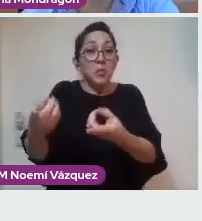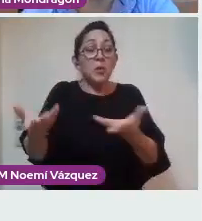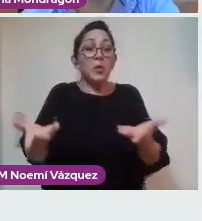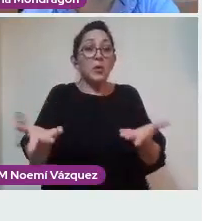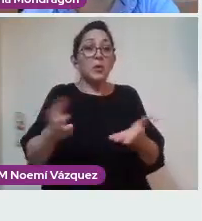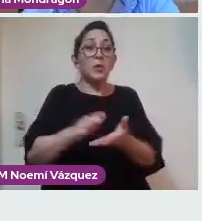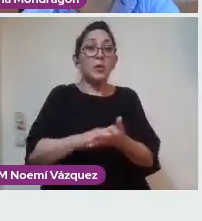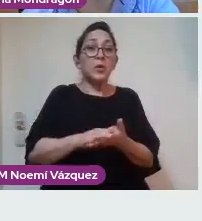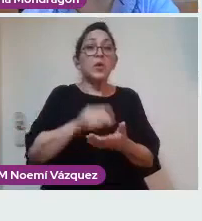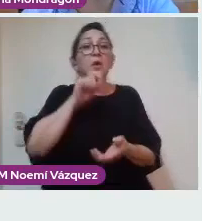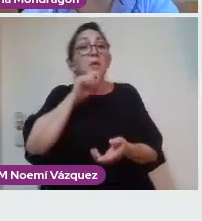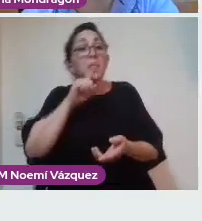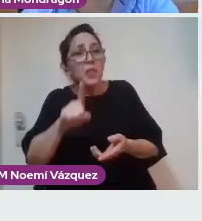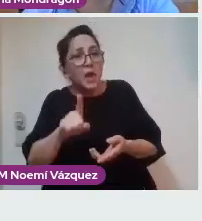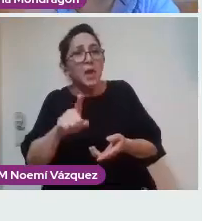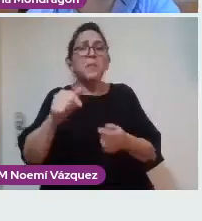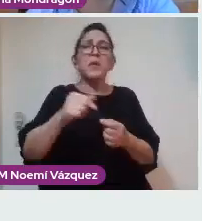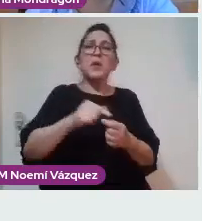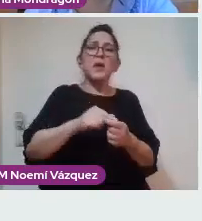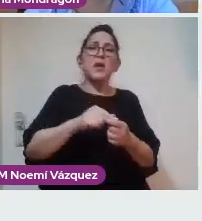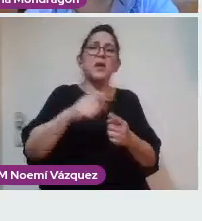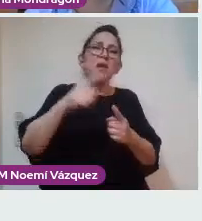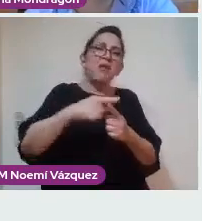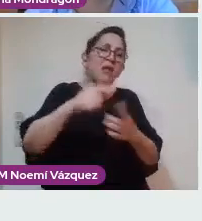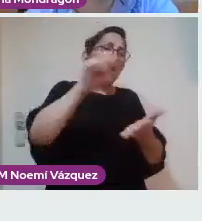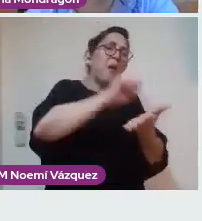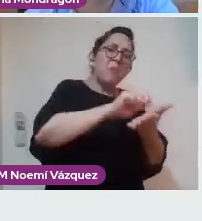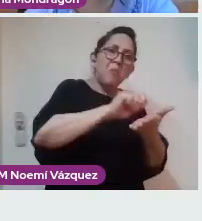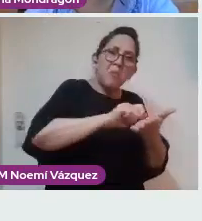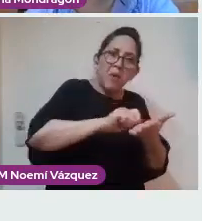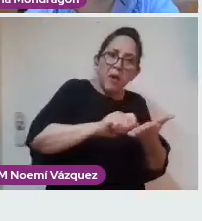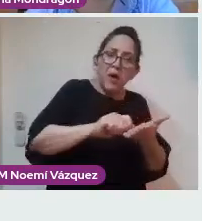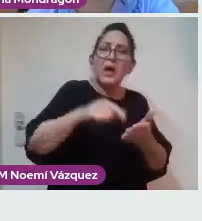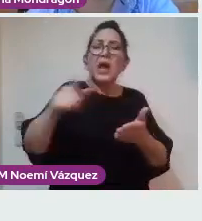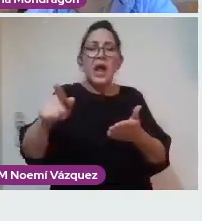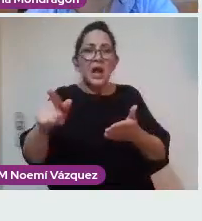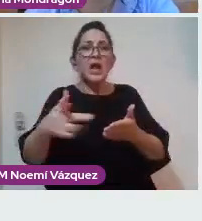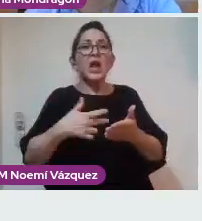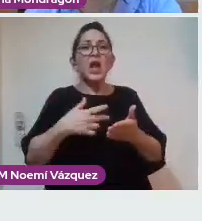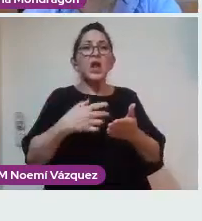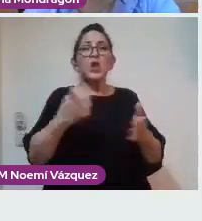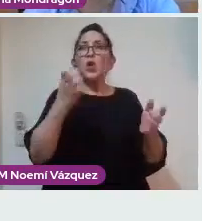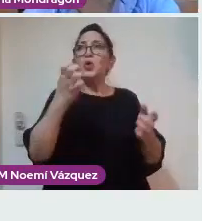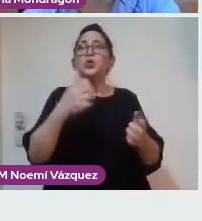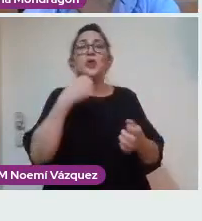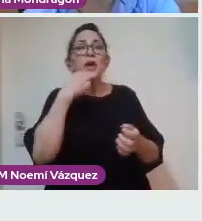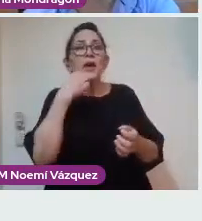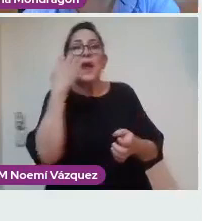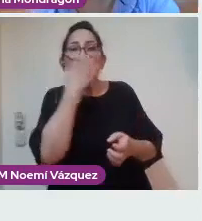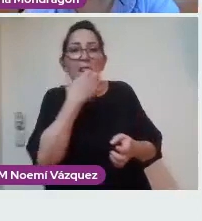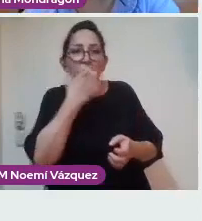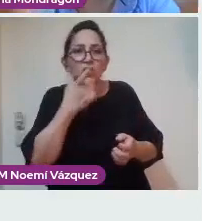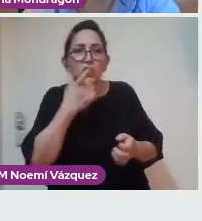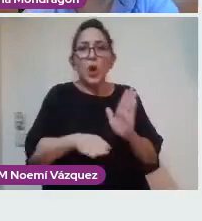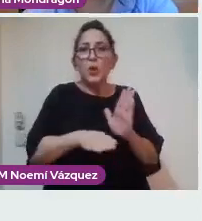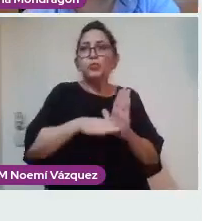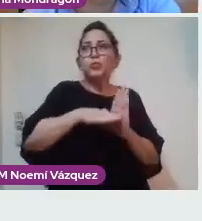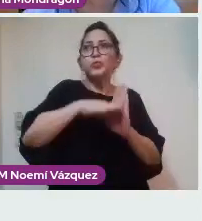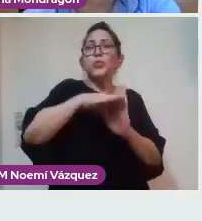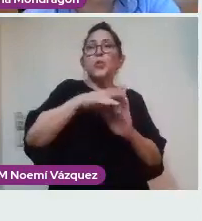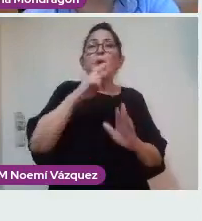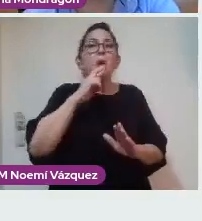con los trabajos, para que incrementaran su desempeño académico, para que mejorara el